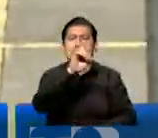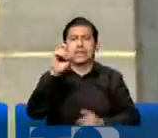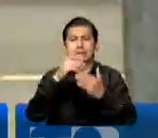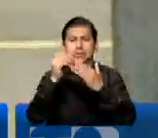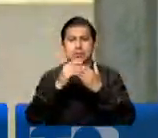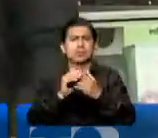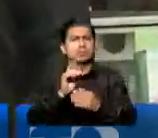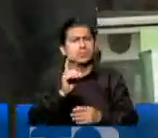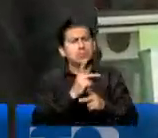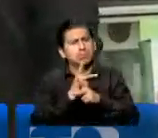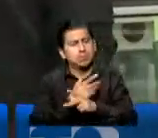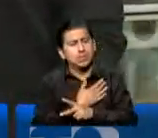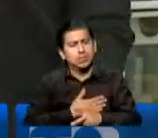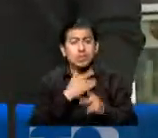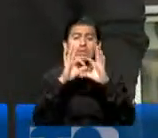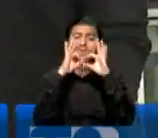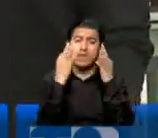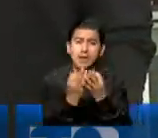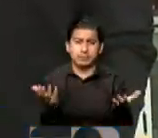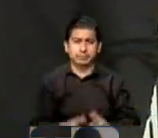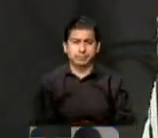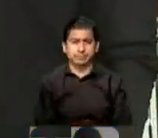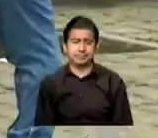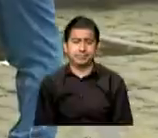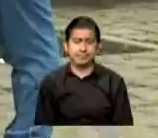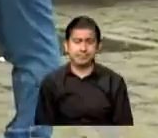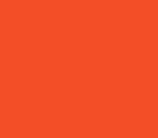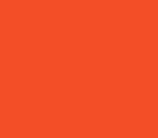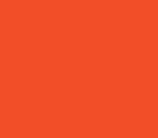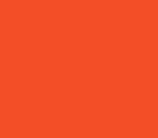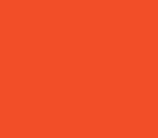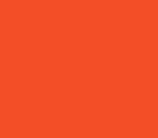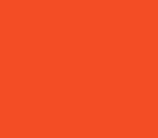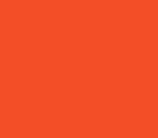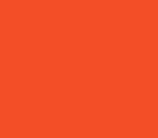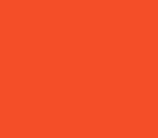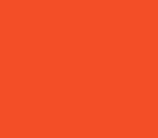más allá de la multa, hágalo por su familia. Fernanda Ceballos, 24 horas.